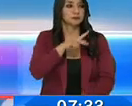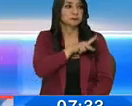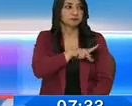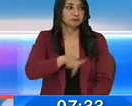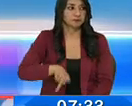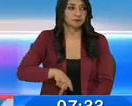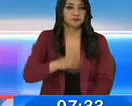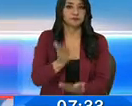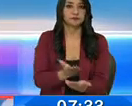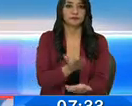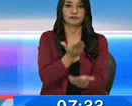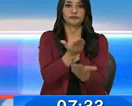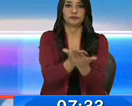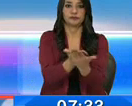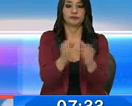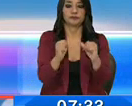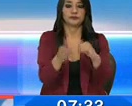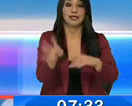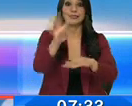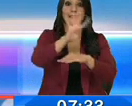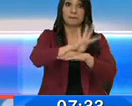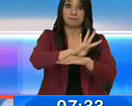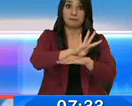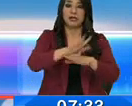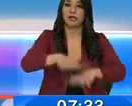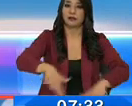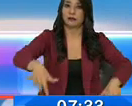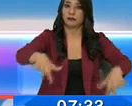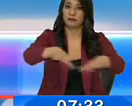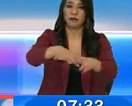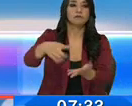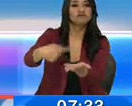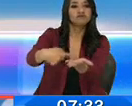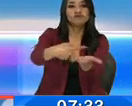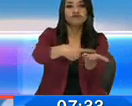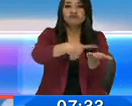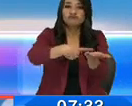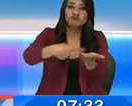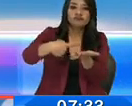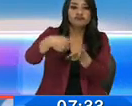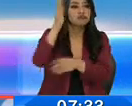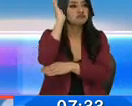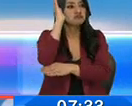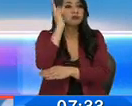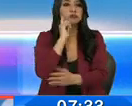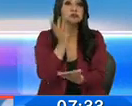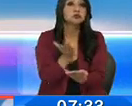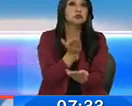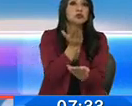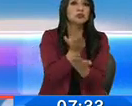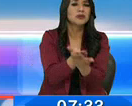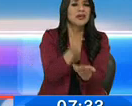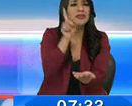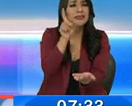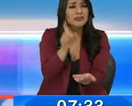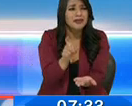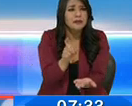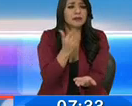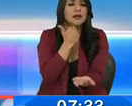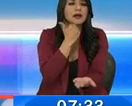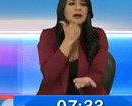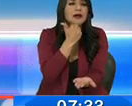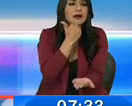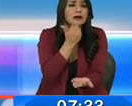en el seno de la Asamblea, en el Pleno comentamos y lo planteé, la necesidad de buscar de alguna